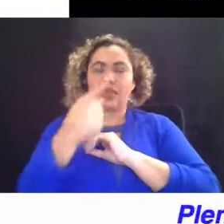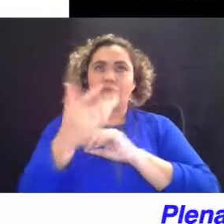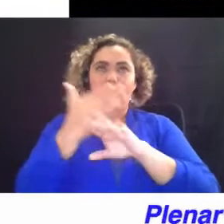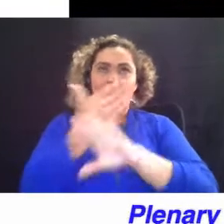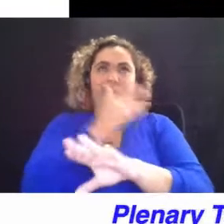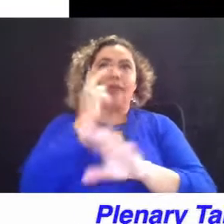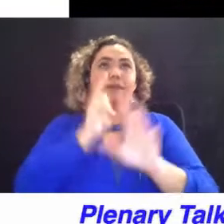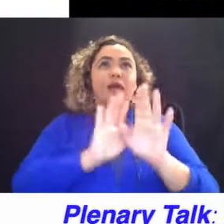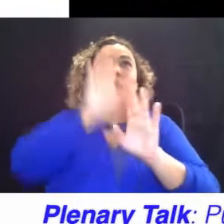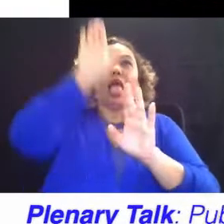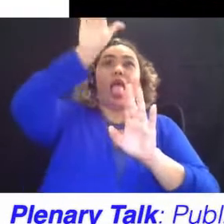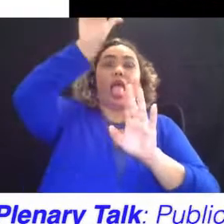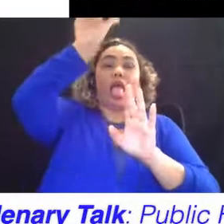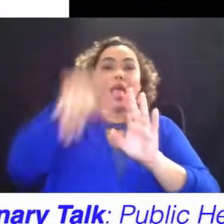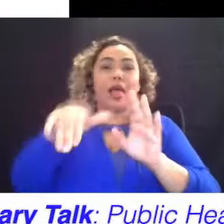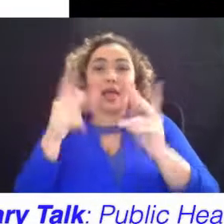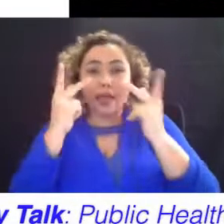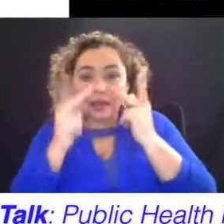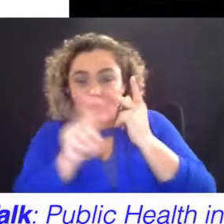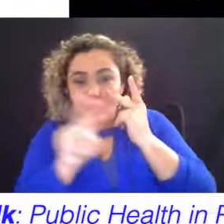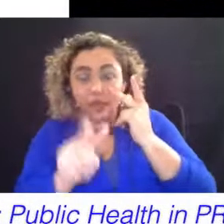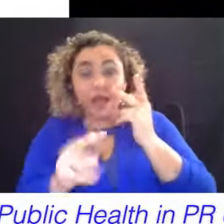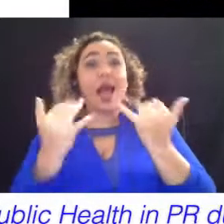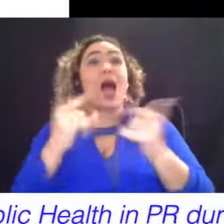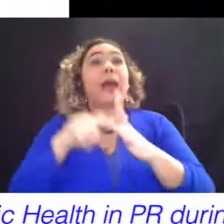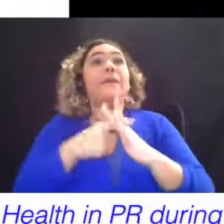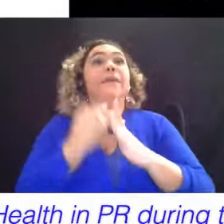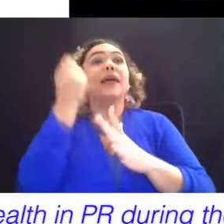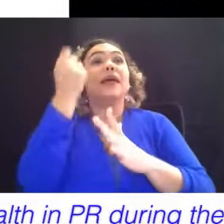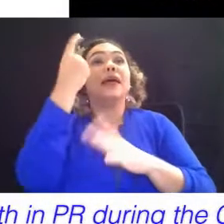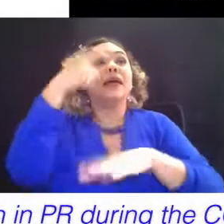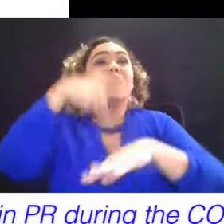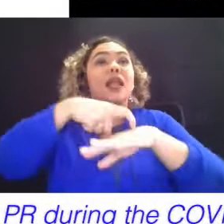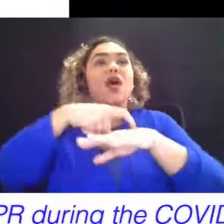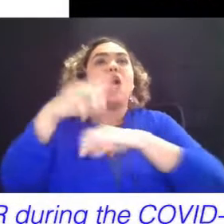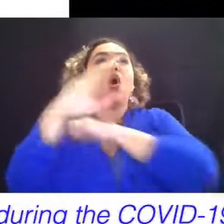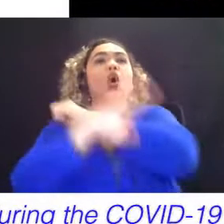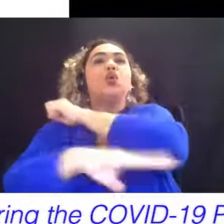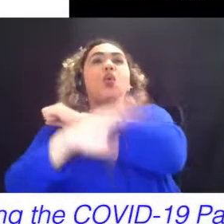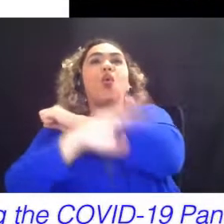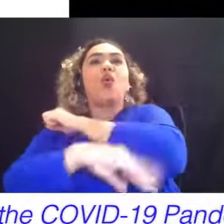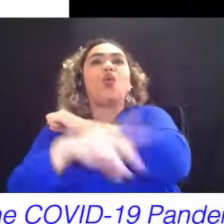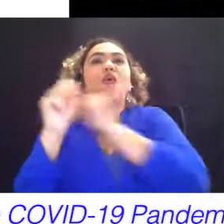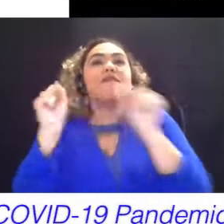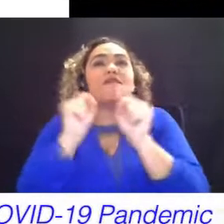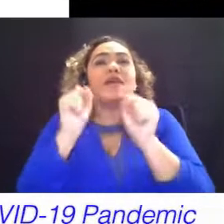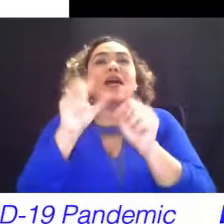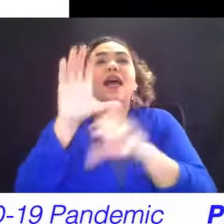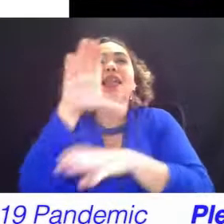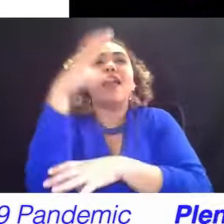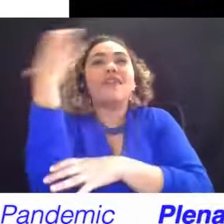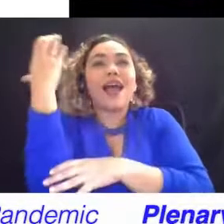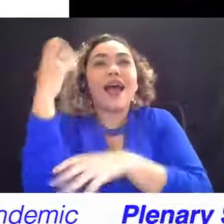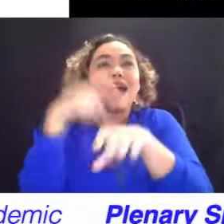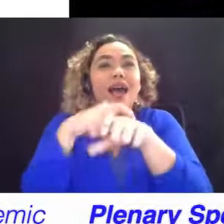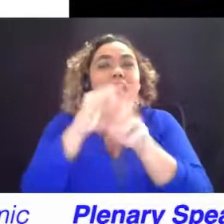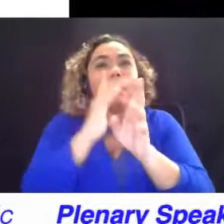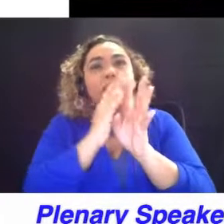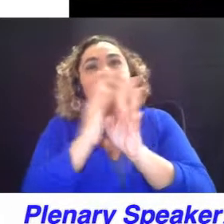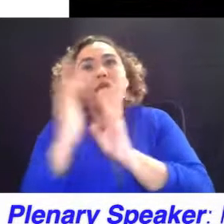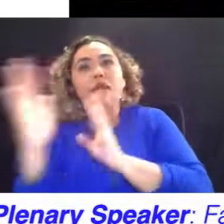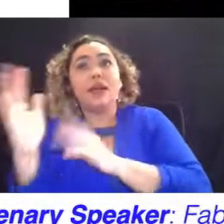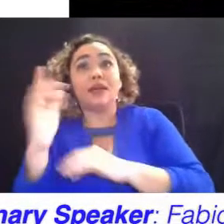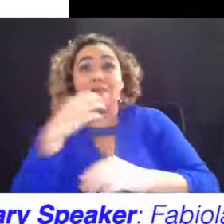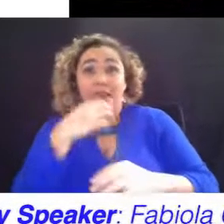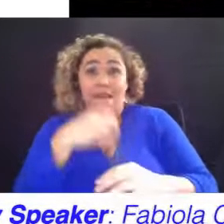curva epidemiológica, ¿verdad? Estamos entrando a lo que es otoño, ya estamos en otoño, Navidad, y estábamos